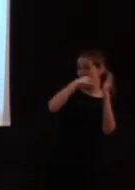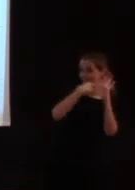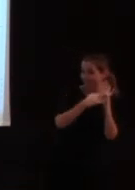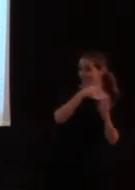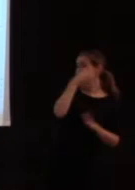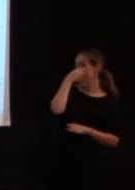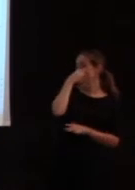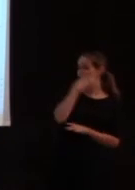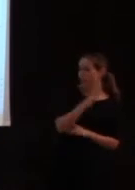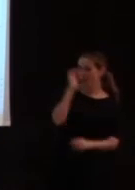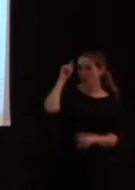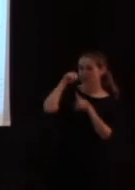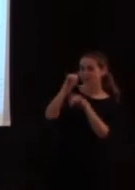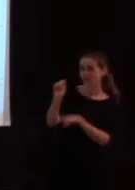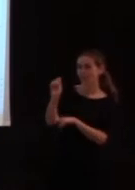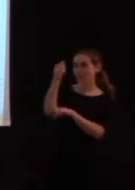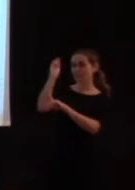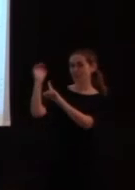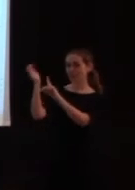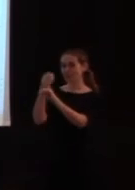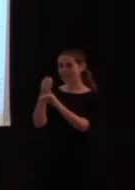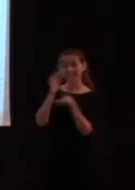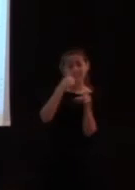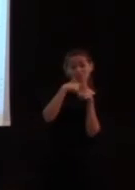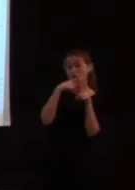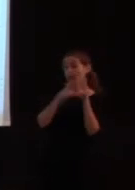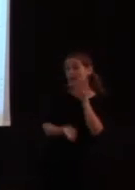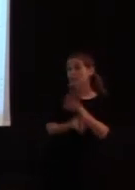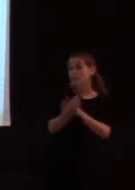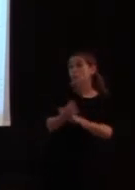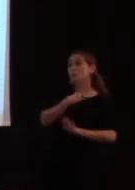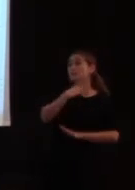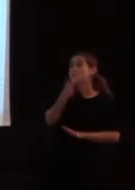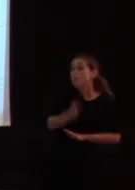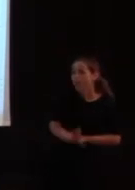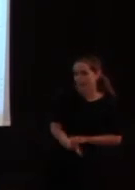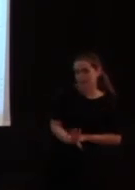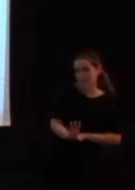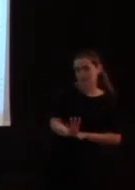garantizar el éxito y todos los aspectos a tener en cuenta para que aquello vaya en buena dirección.